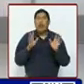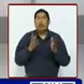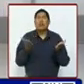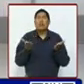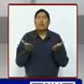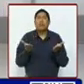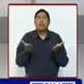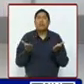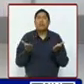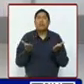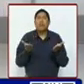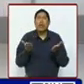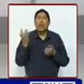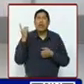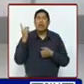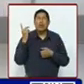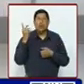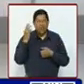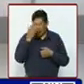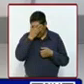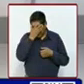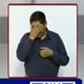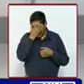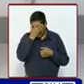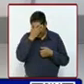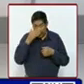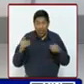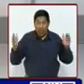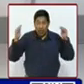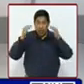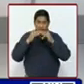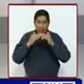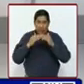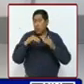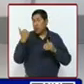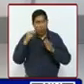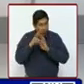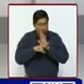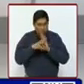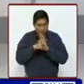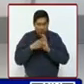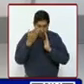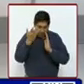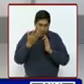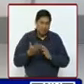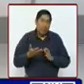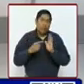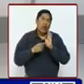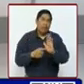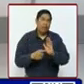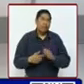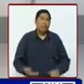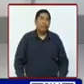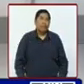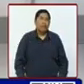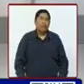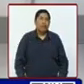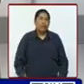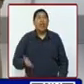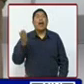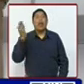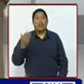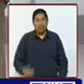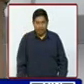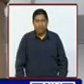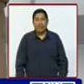¿Dónde ha ocurrido esto? Esto ha ocurrido aquí en la ciudad de La Paz. Tenemos otro video. Sí. Tenemos otro video para mostrar. Ahí está. Aquí estamos,